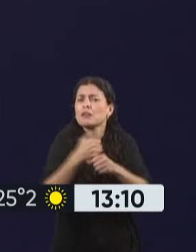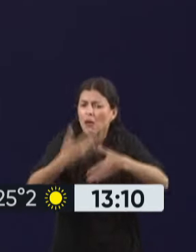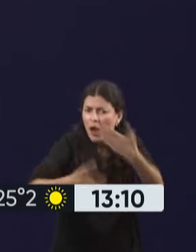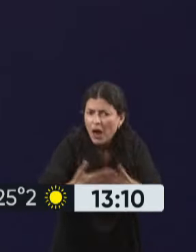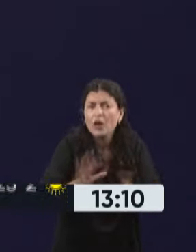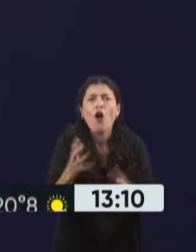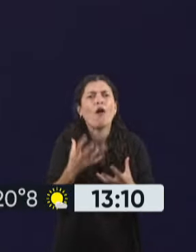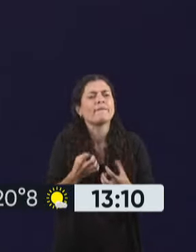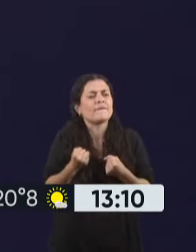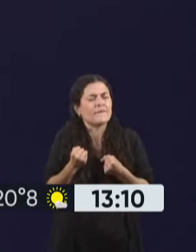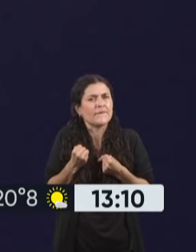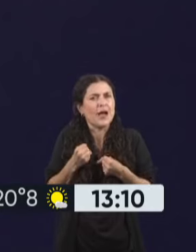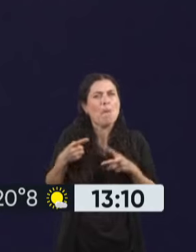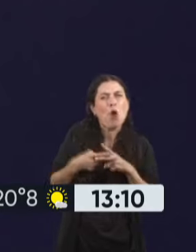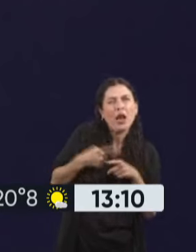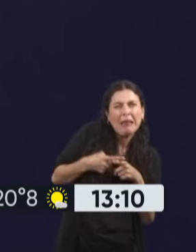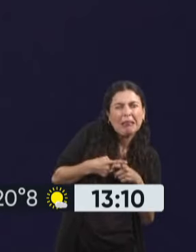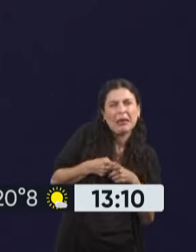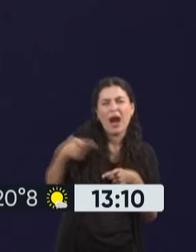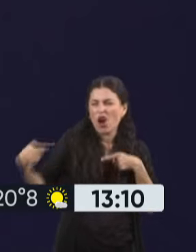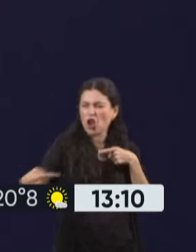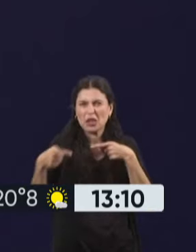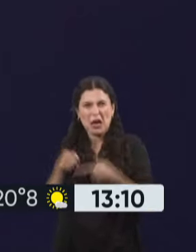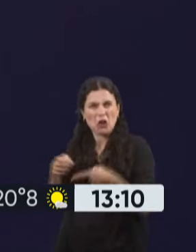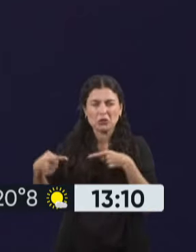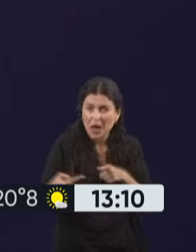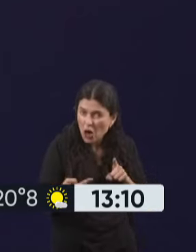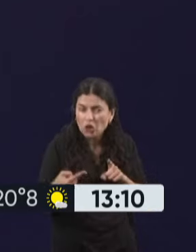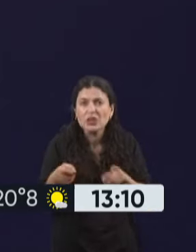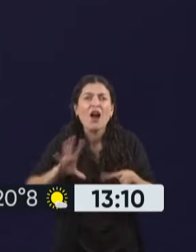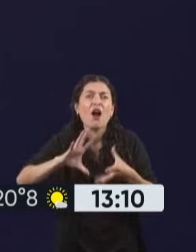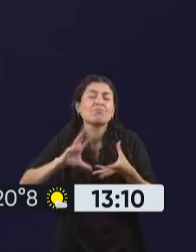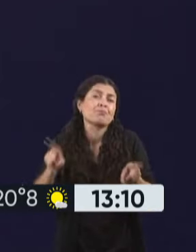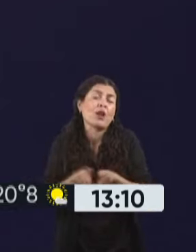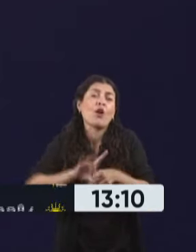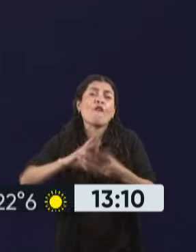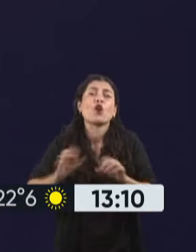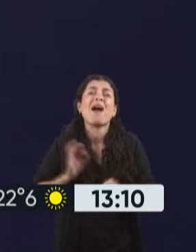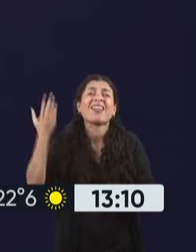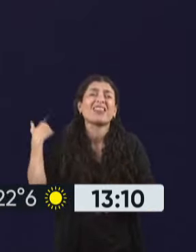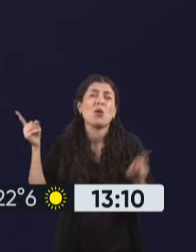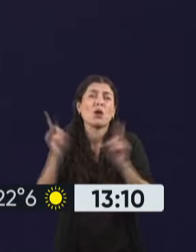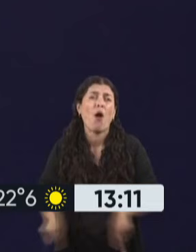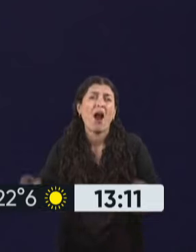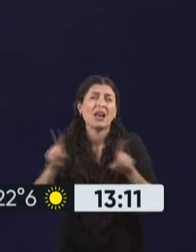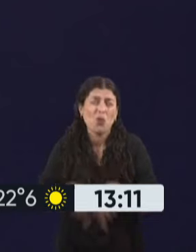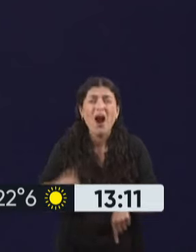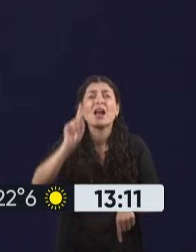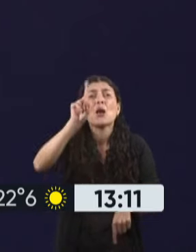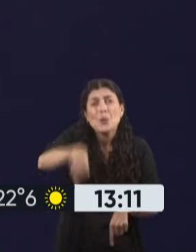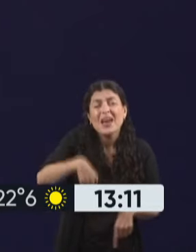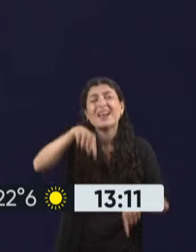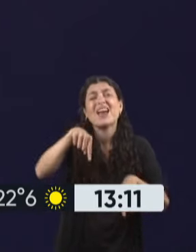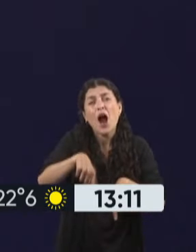política y la vieja política hace que usen como excusa esto para trabar determinadas